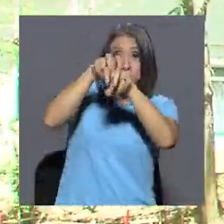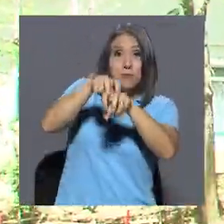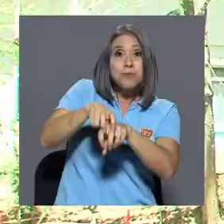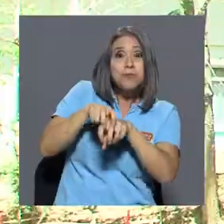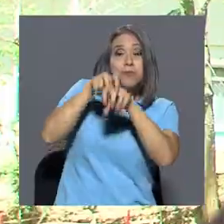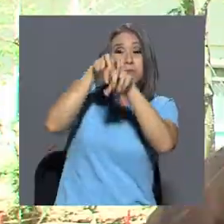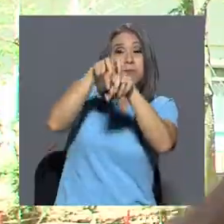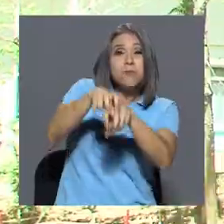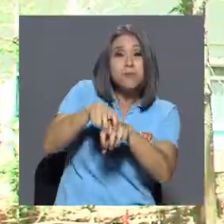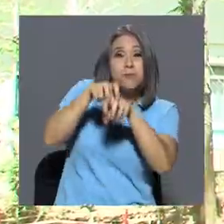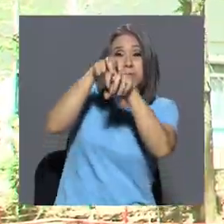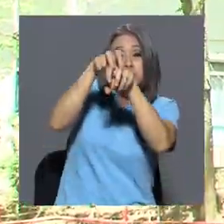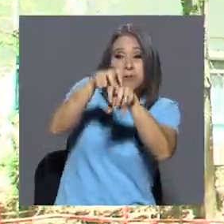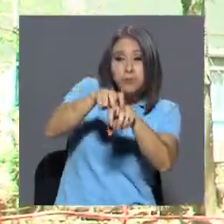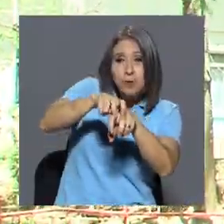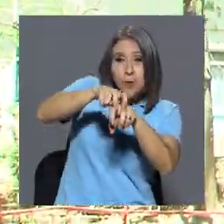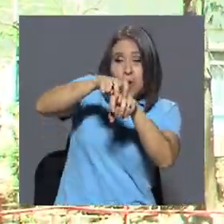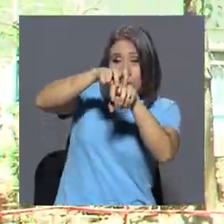¡Salió!